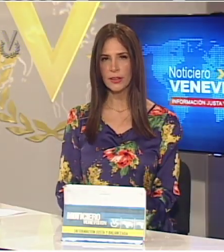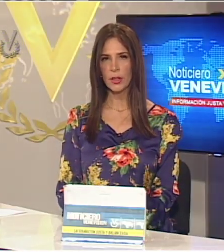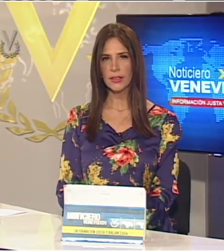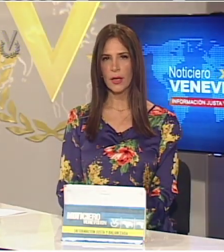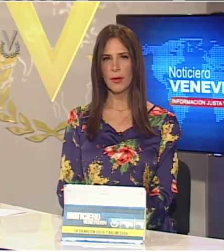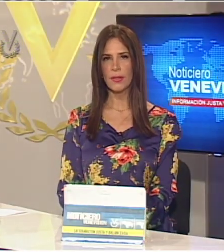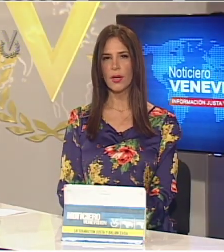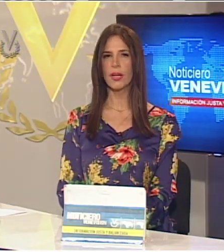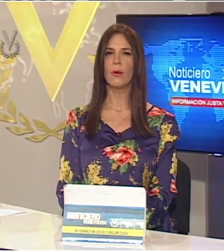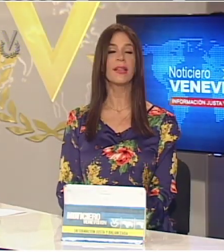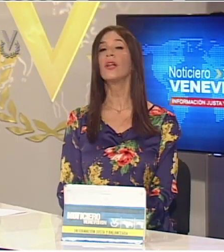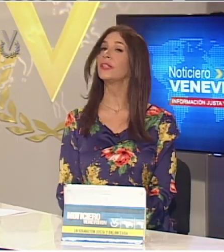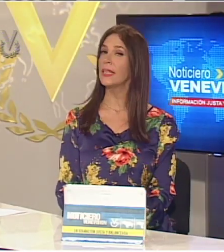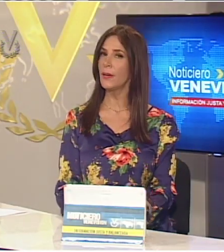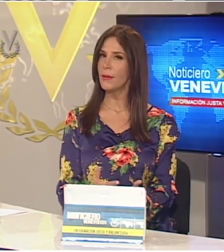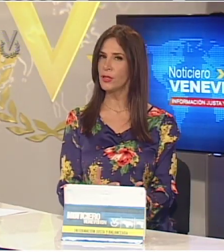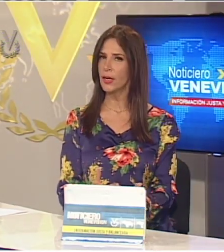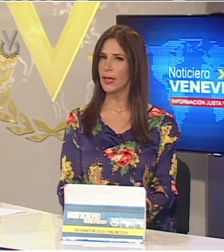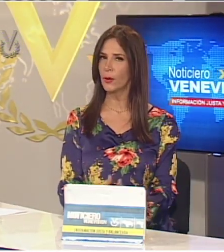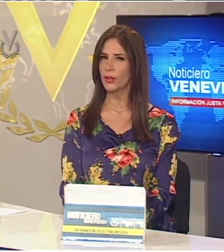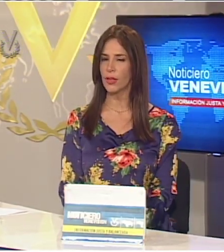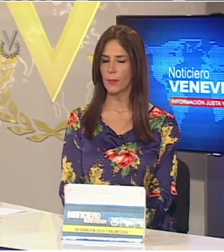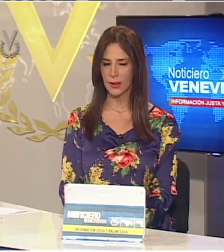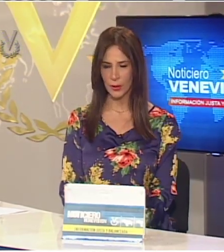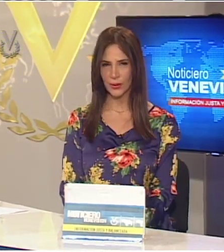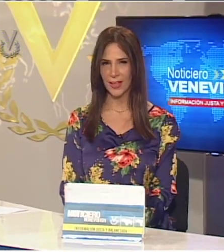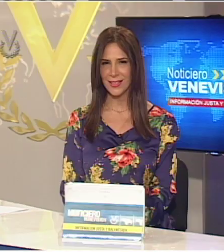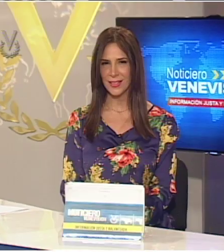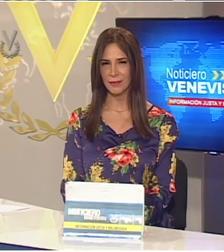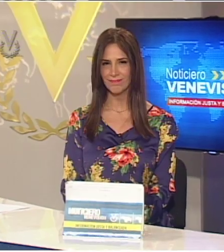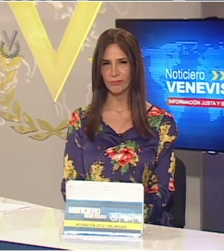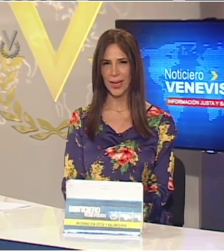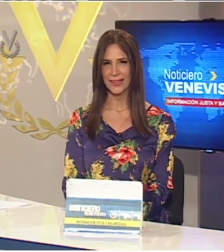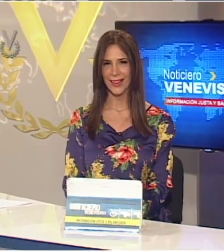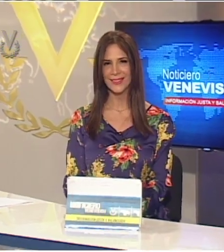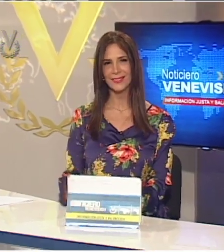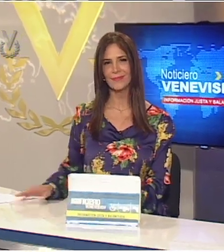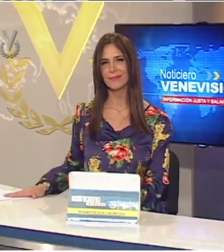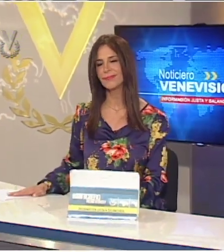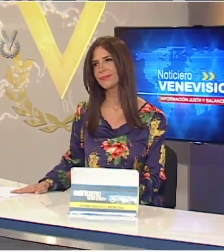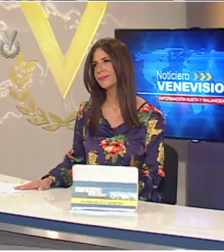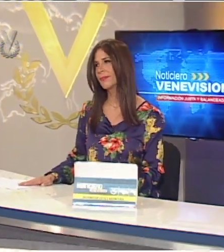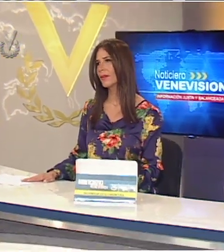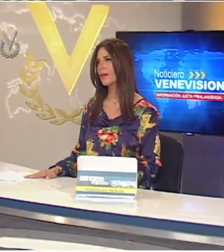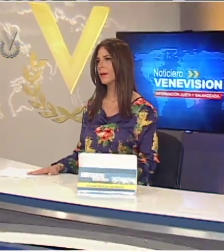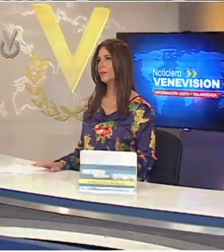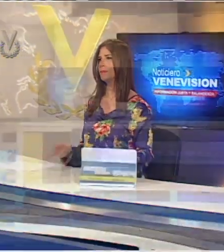presente emisión de Noticiero Venevisión. Recuerden, Noticiero Venevisión, Canal 4 reporta, ustedes deciden. Buenas tardes.